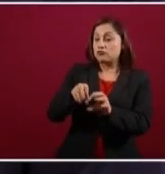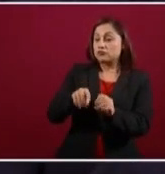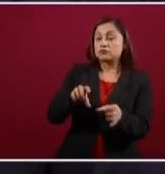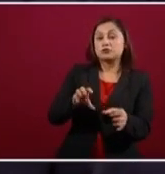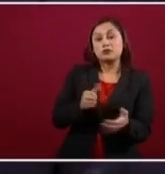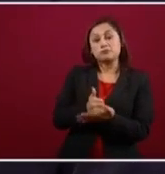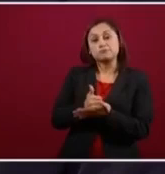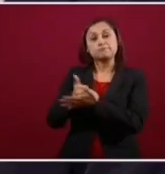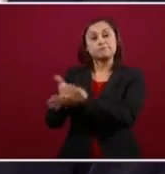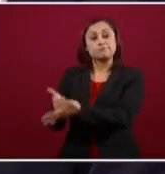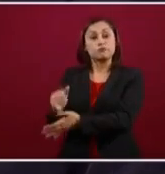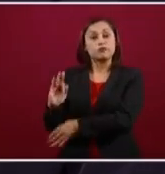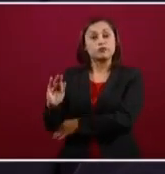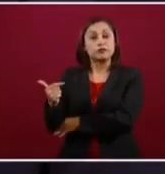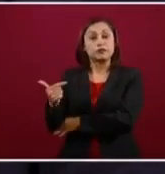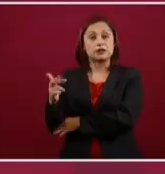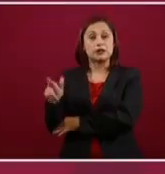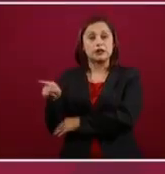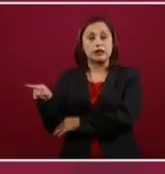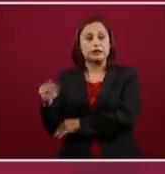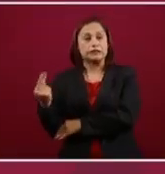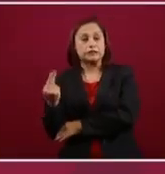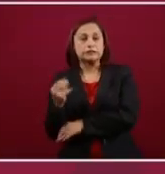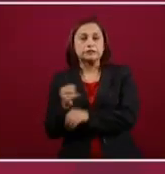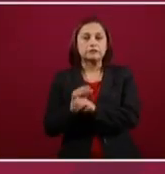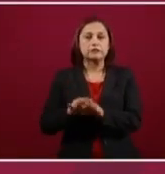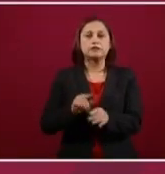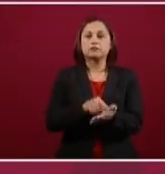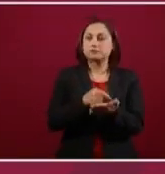sí hay